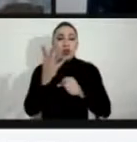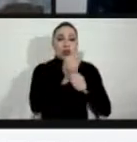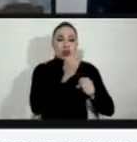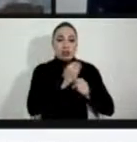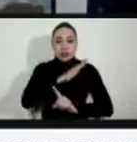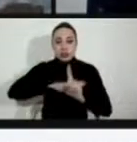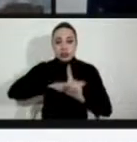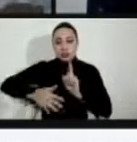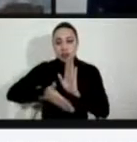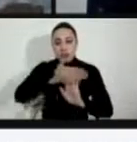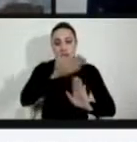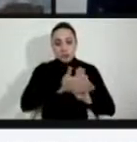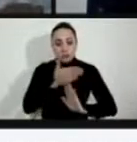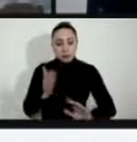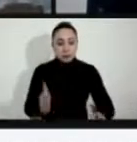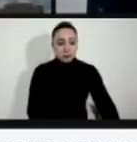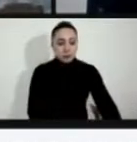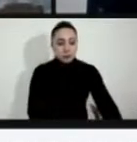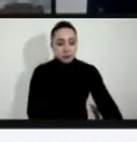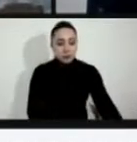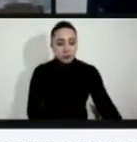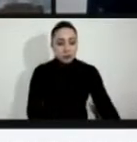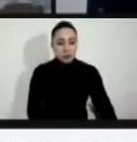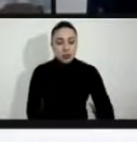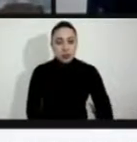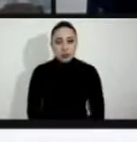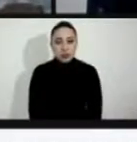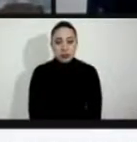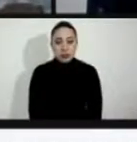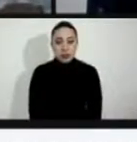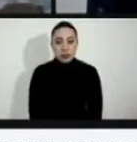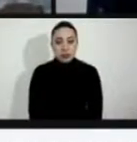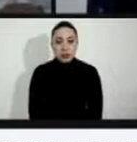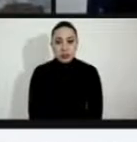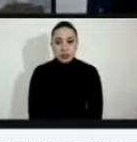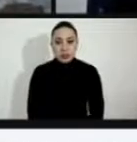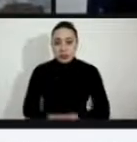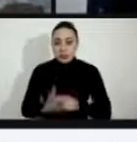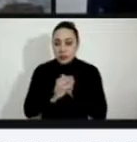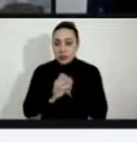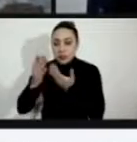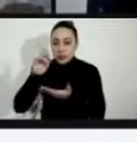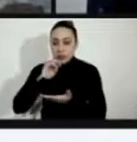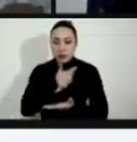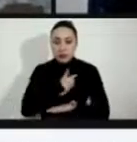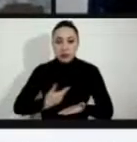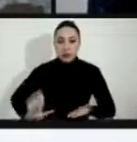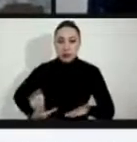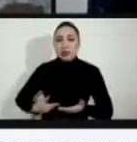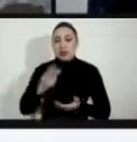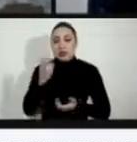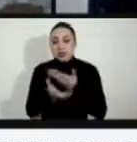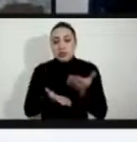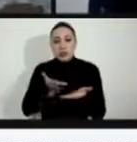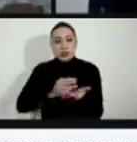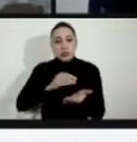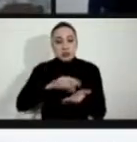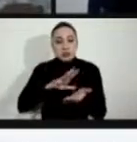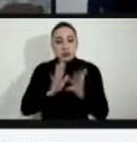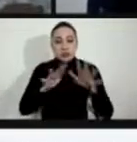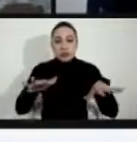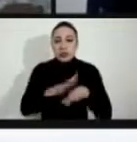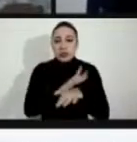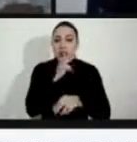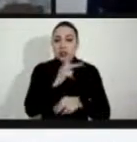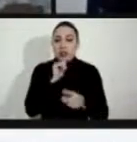Infraestructura Urbana y Vivienda. Adelante, diputado. Con su venia, presidenta. Solicito la presencia de la mesa directiva, se inserte de manera íntegra en el diario de los